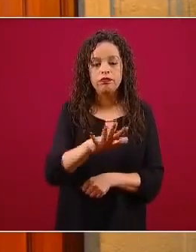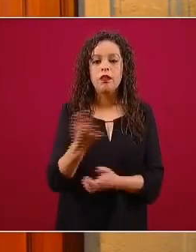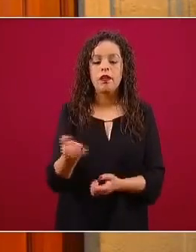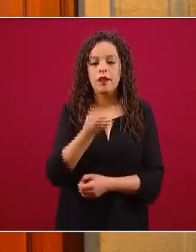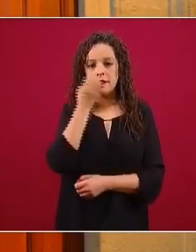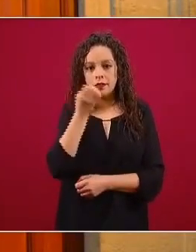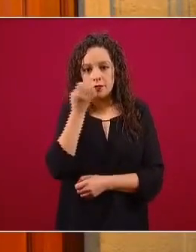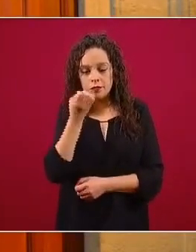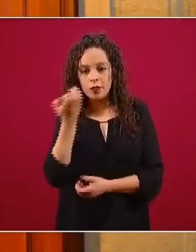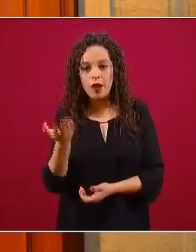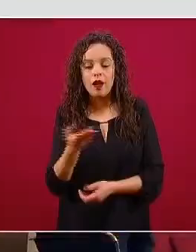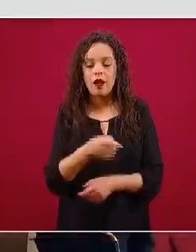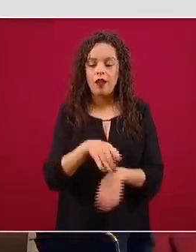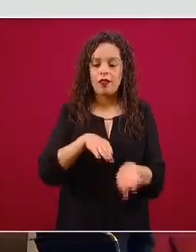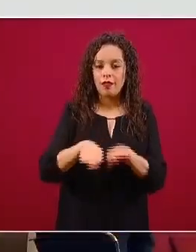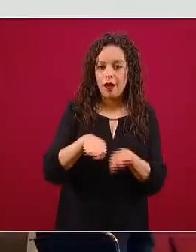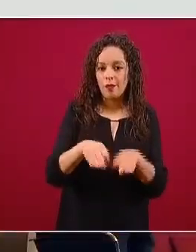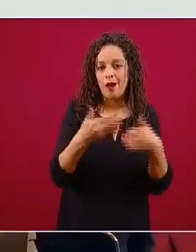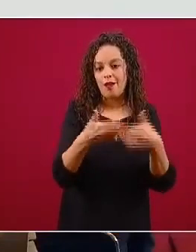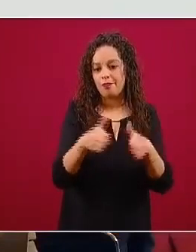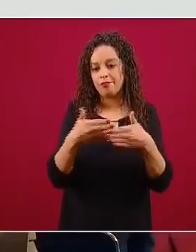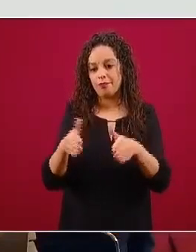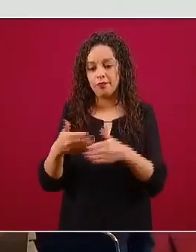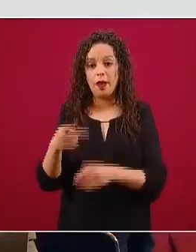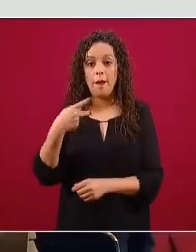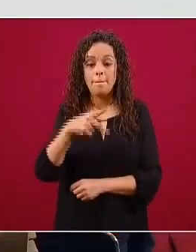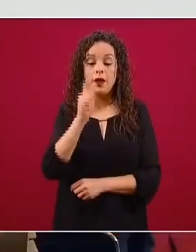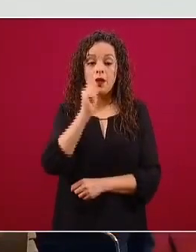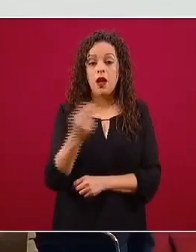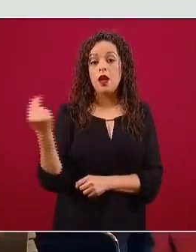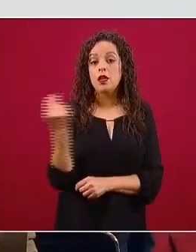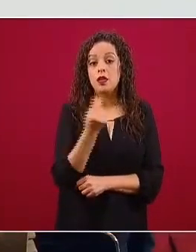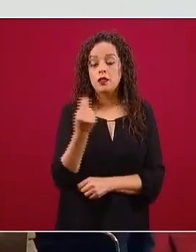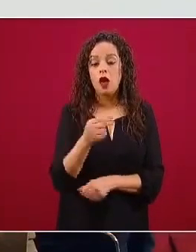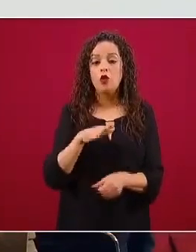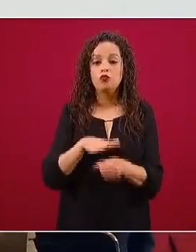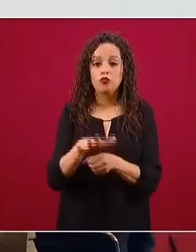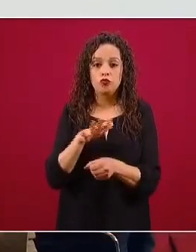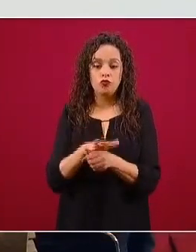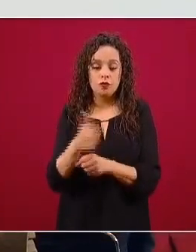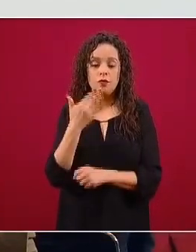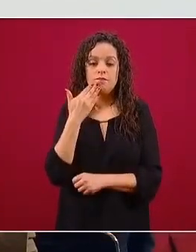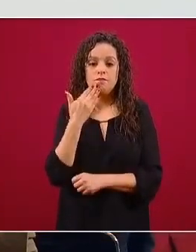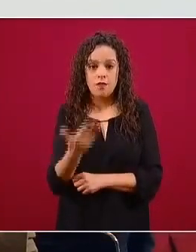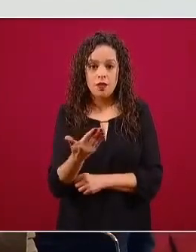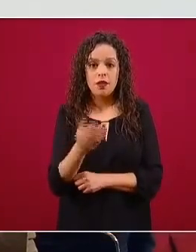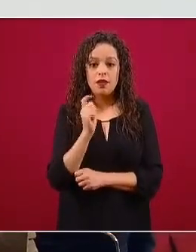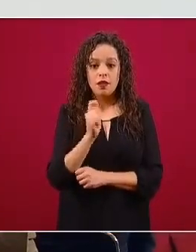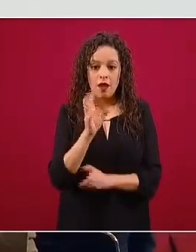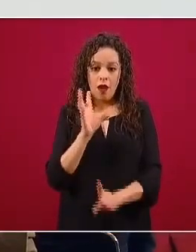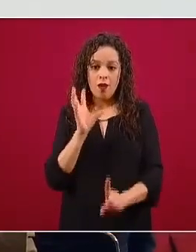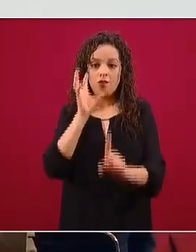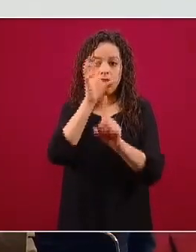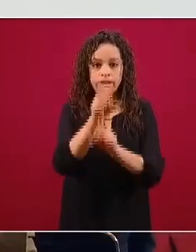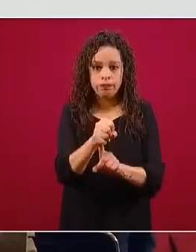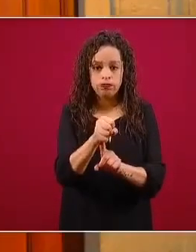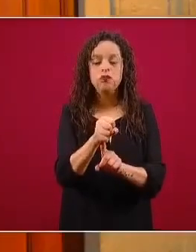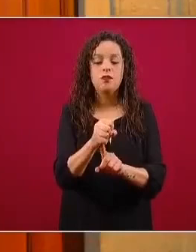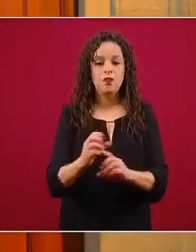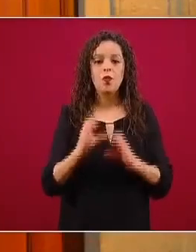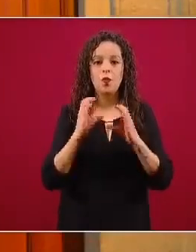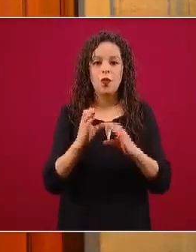acciones laborales, pero siempre con la medida suficiente para cumplir con el principal objetivo, que es cuidar la